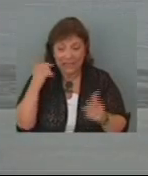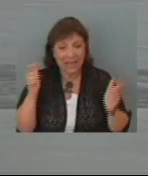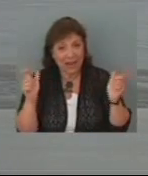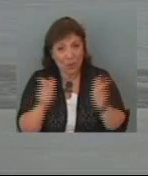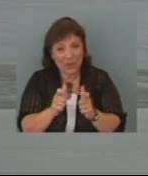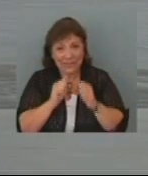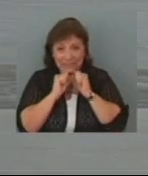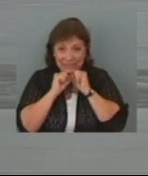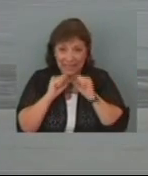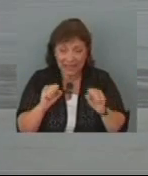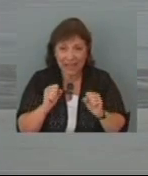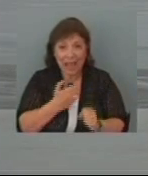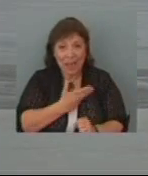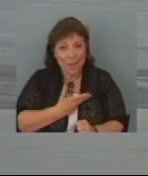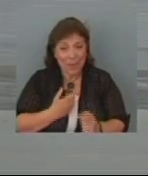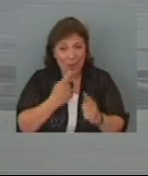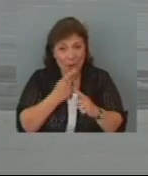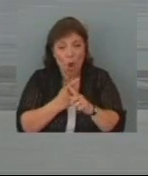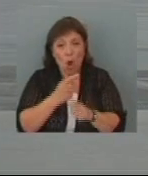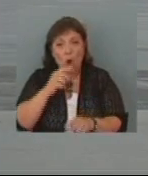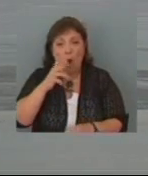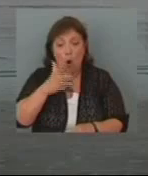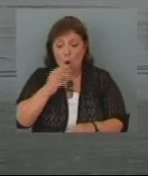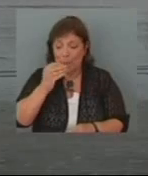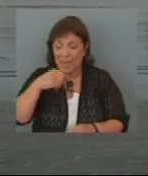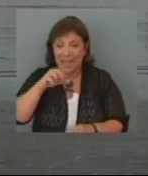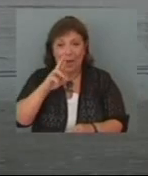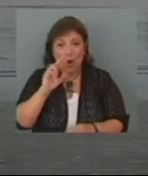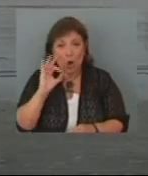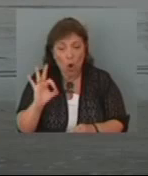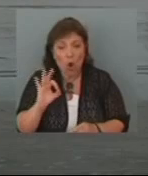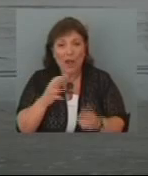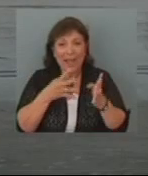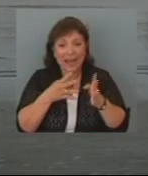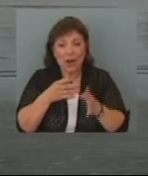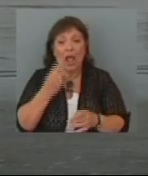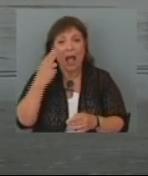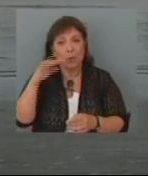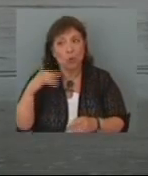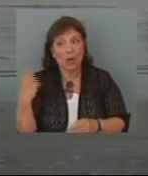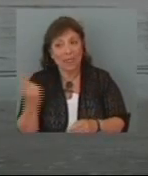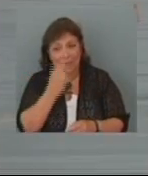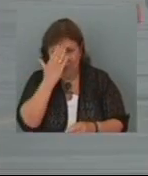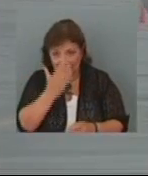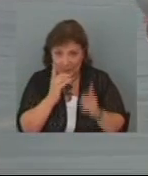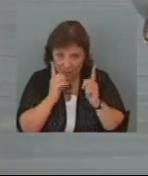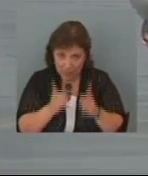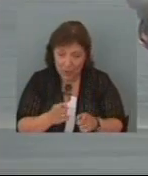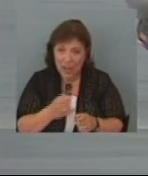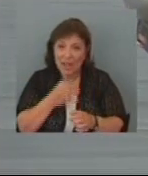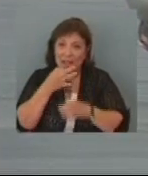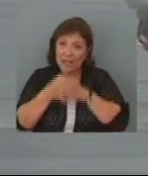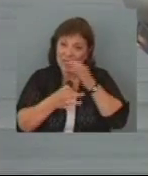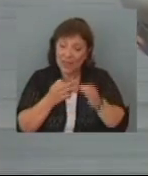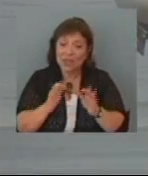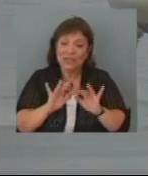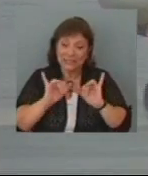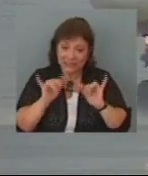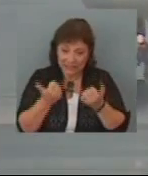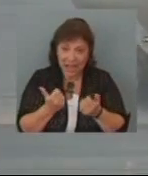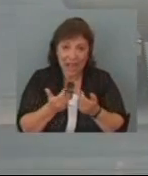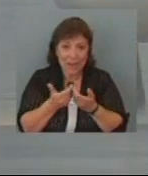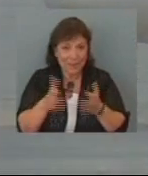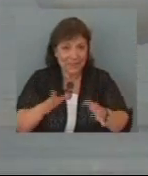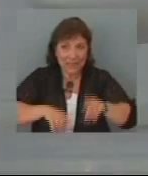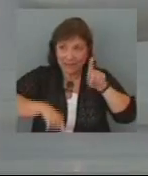el secretario de la Presidencia, Homero Guerrero, y autoridades también del Frente Amplio, donde les manifestaron que ya habían iniciado